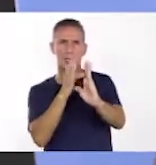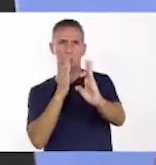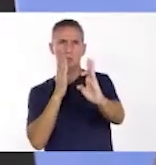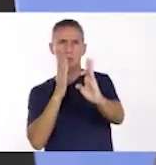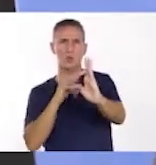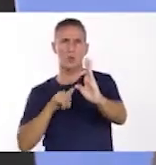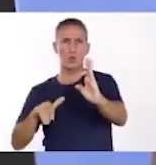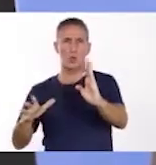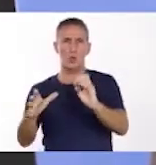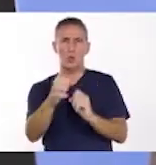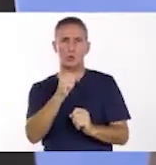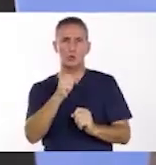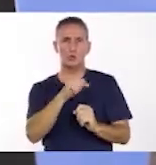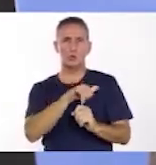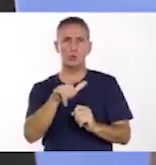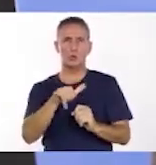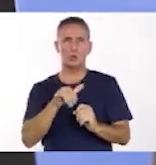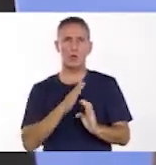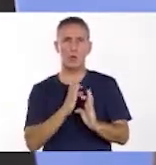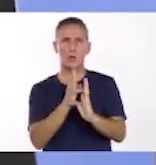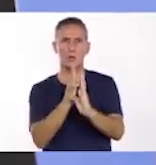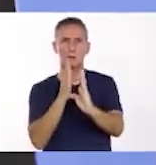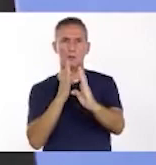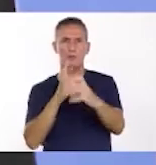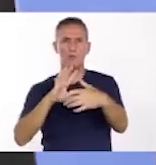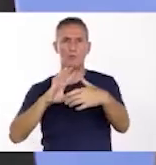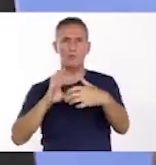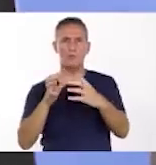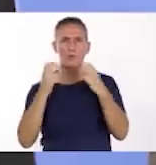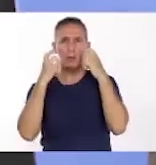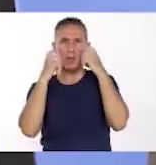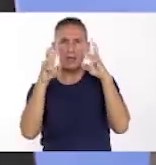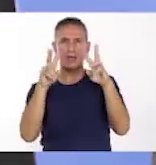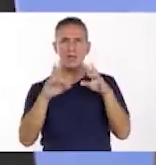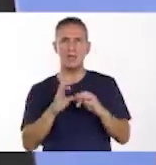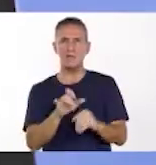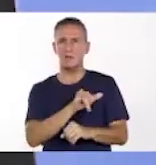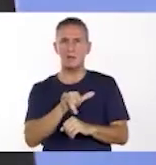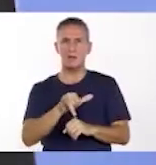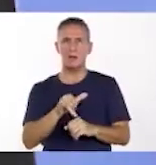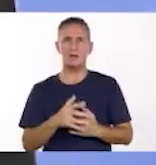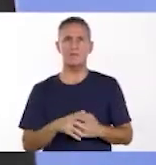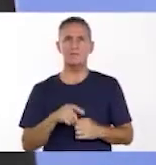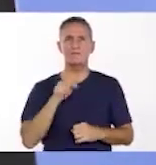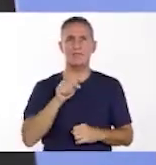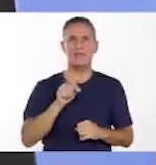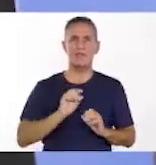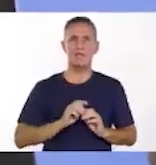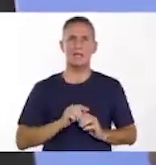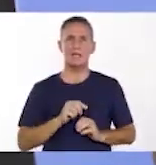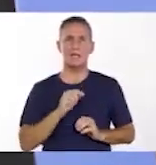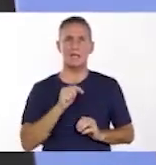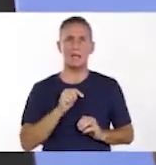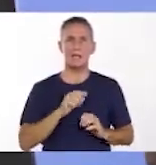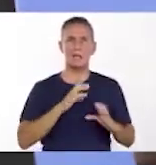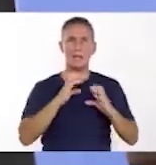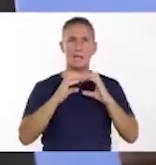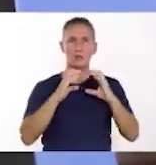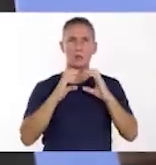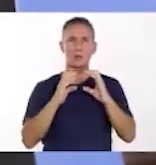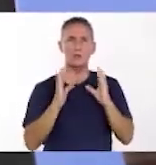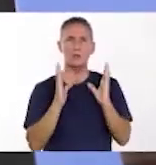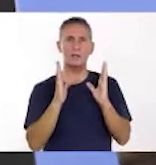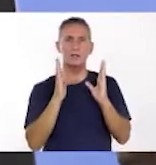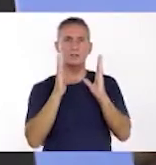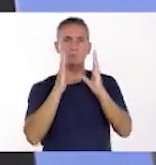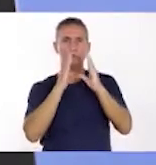humano, que habíamos dicho, él ya se va incomunicando, ese rechazo, y por tanto él